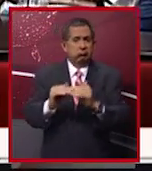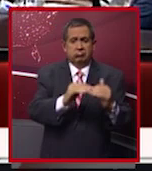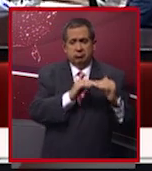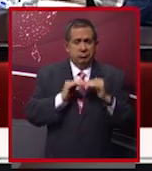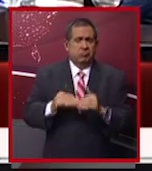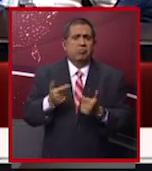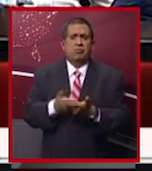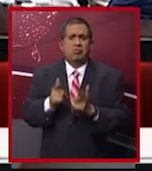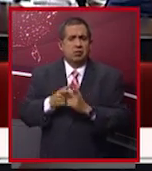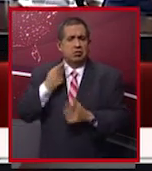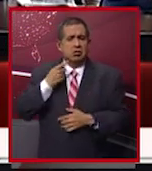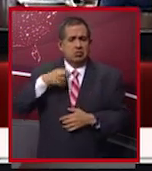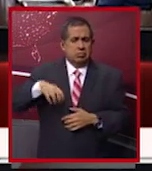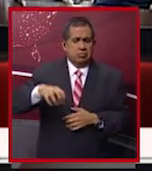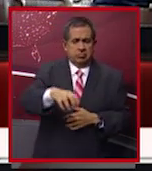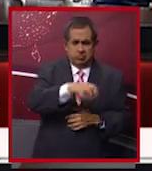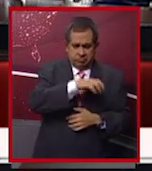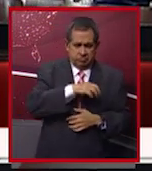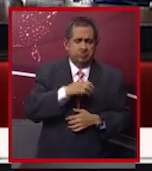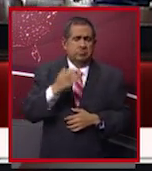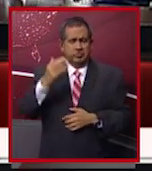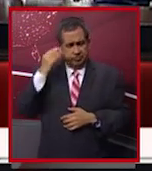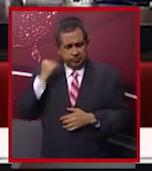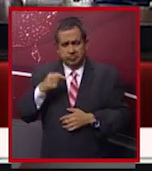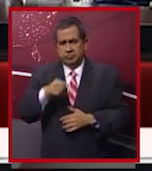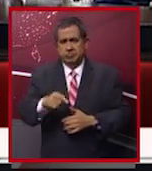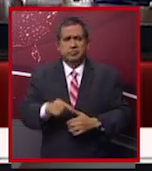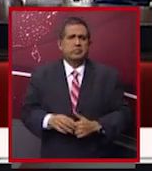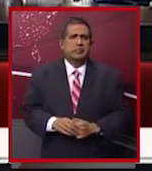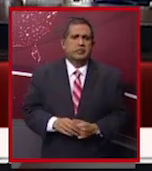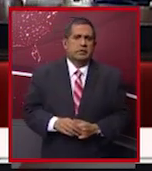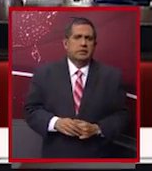de los grupos parlamentarios en la legislatura anterior.